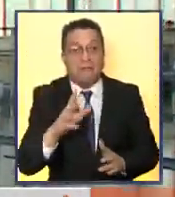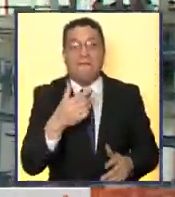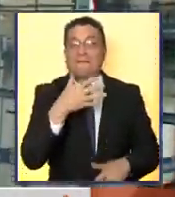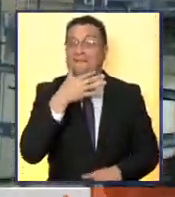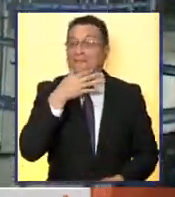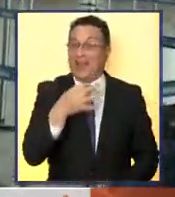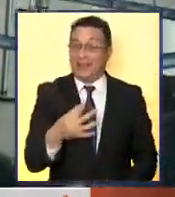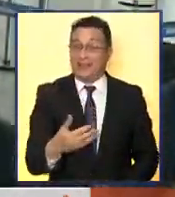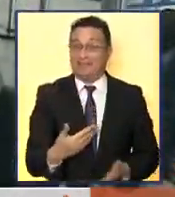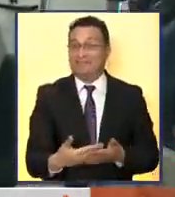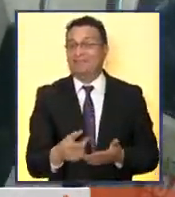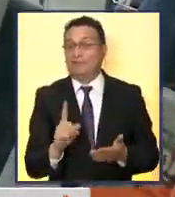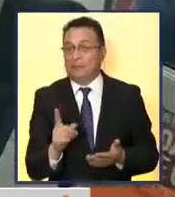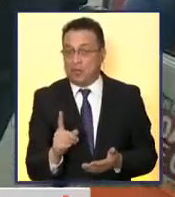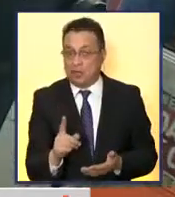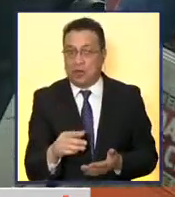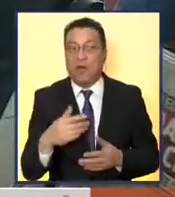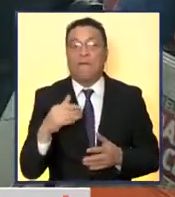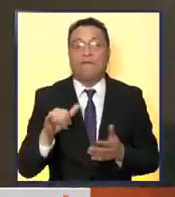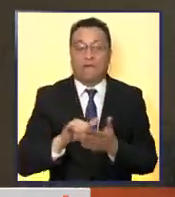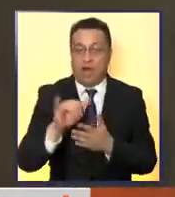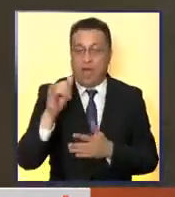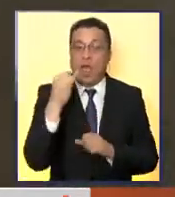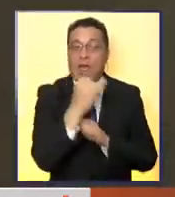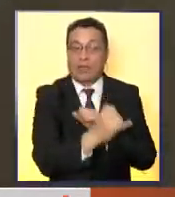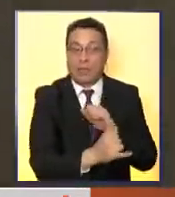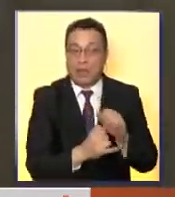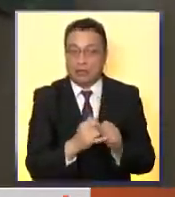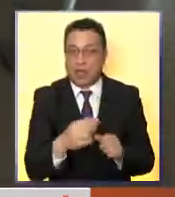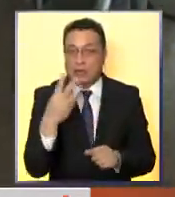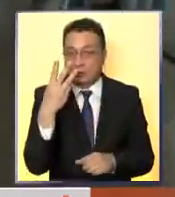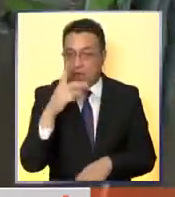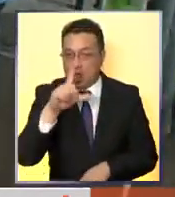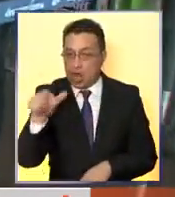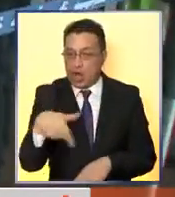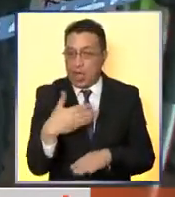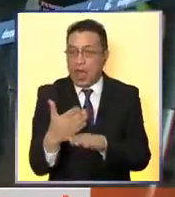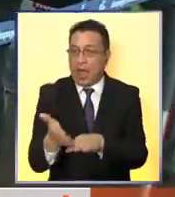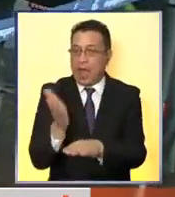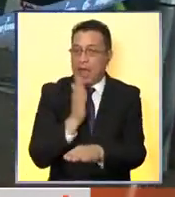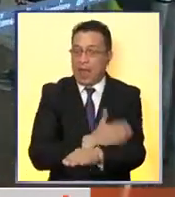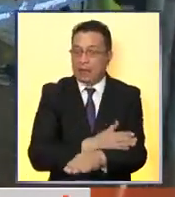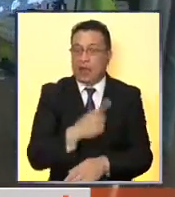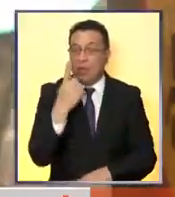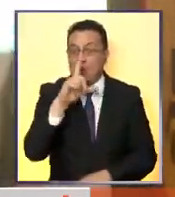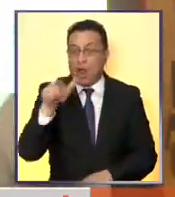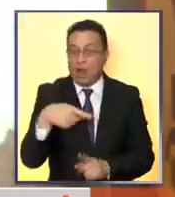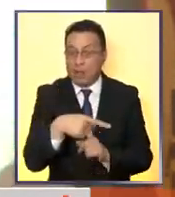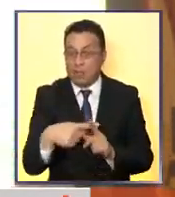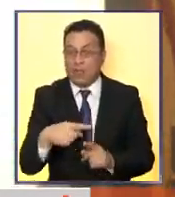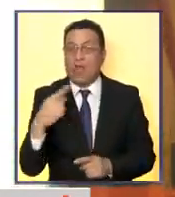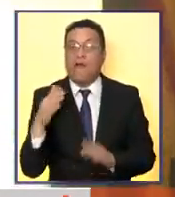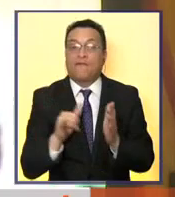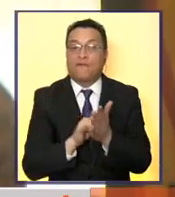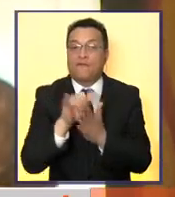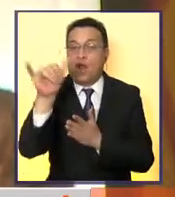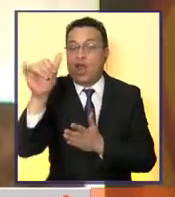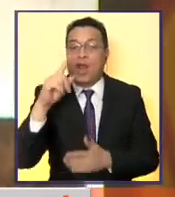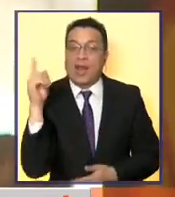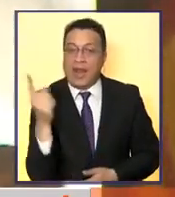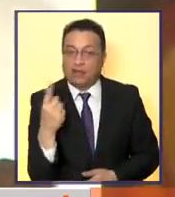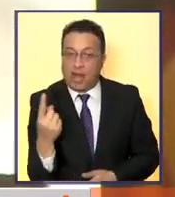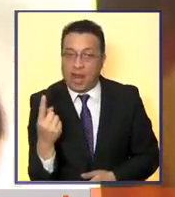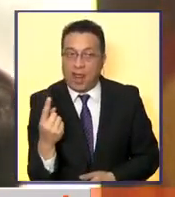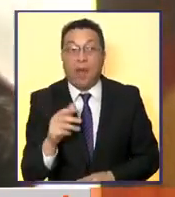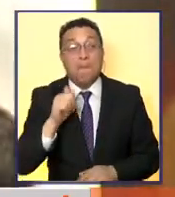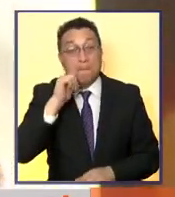normalmente a los vuelos internacionales se llega con tres horas de anticipación y hora y media a los nacionales para mañana y pasado